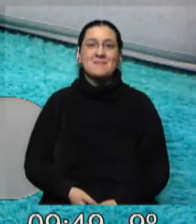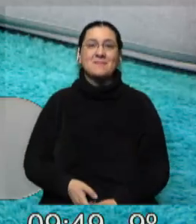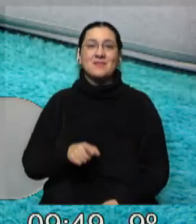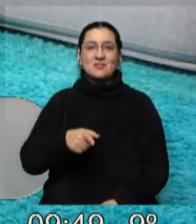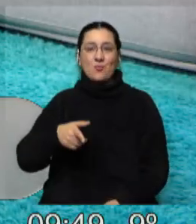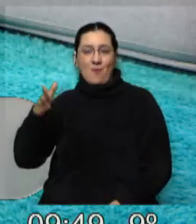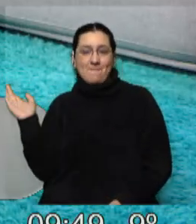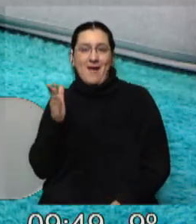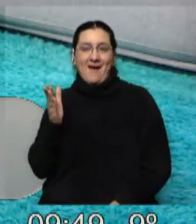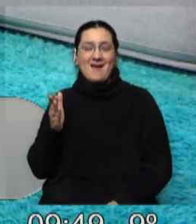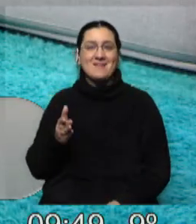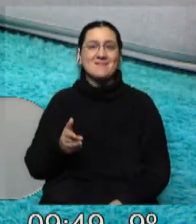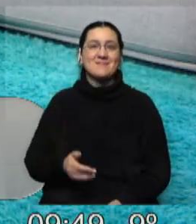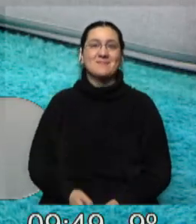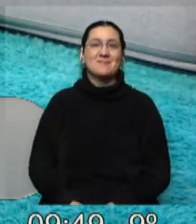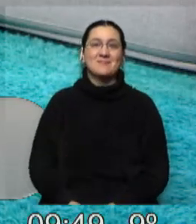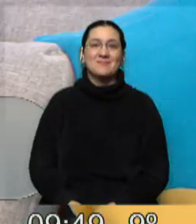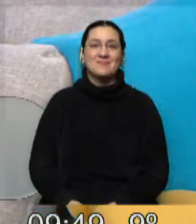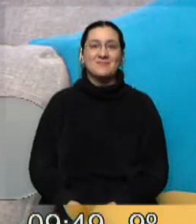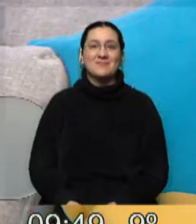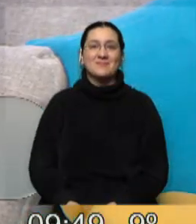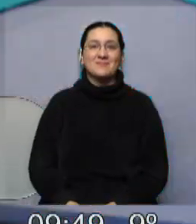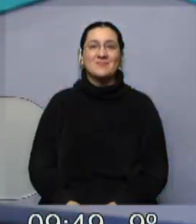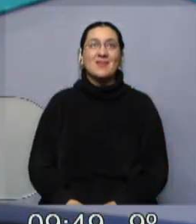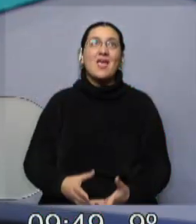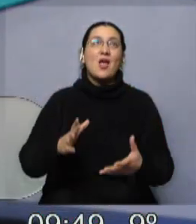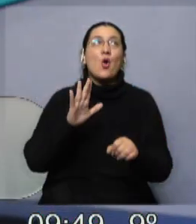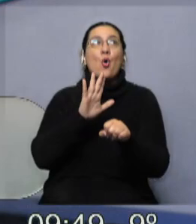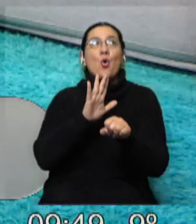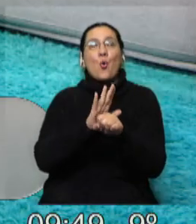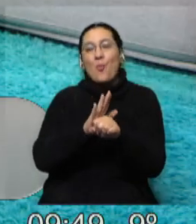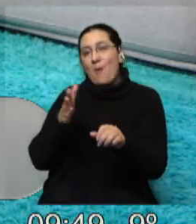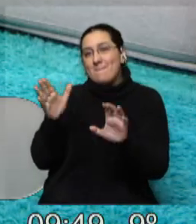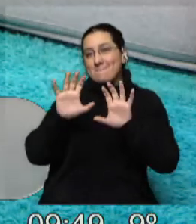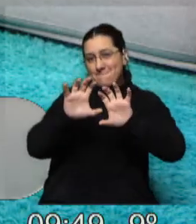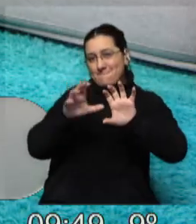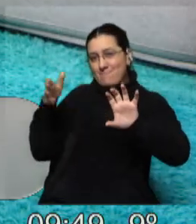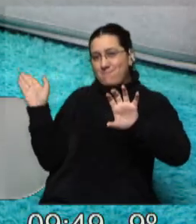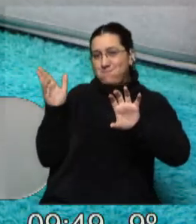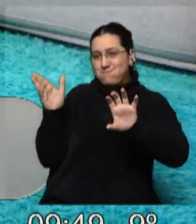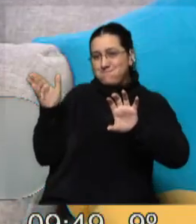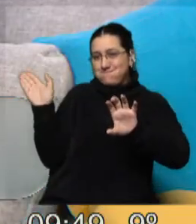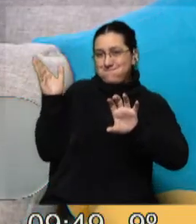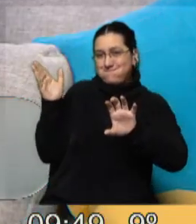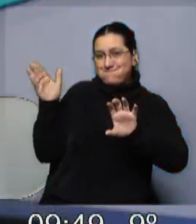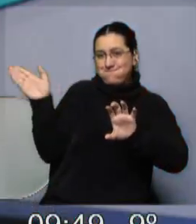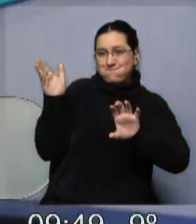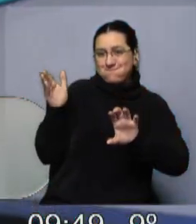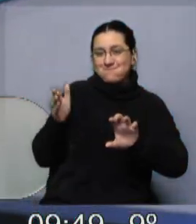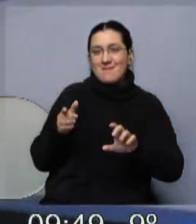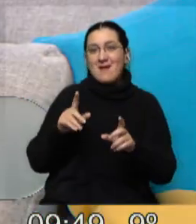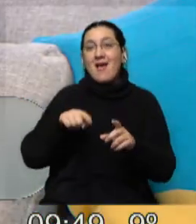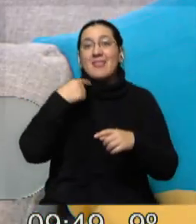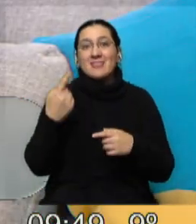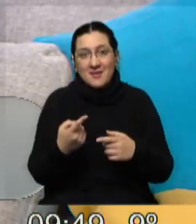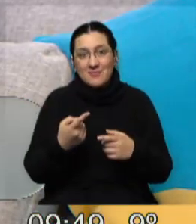¿Es como castigo, disciplina? Sí, es la nalgada. Ahí va, como dar disciplina. Después tenemos BDS, para